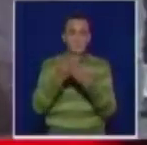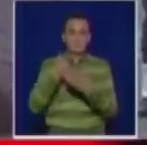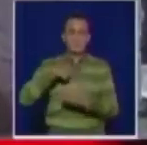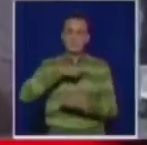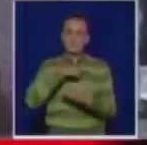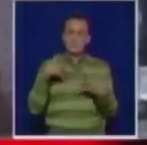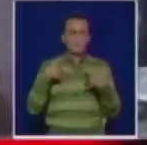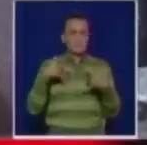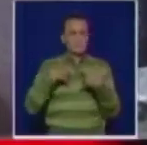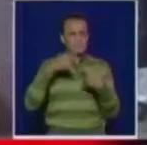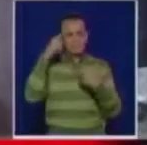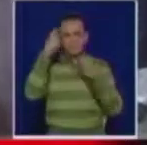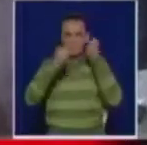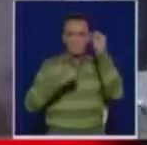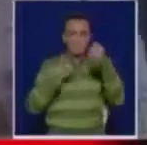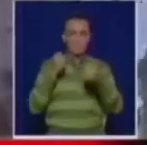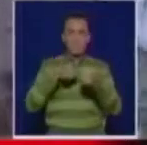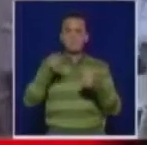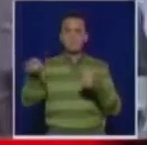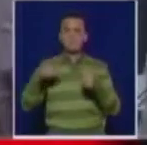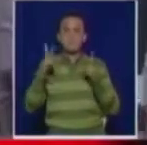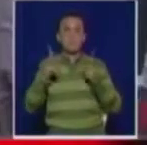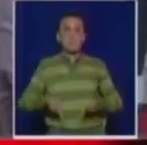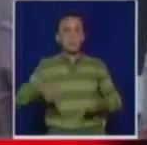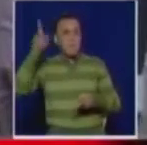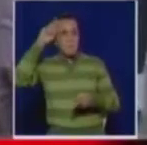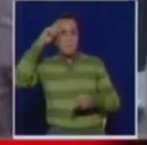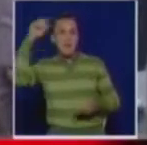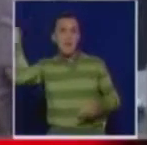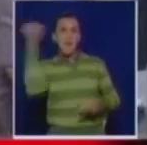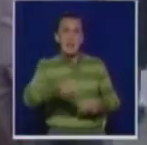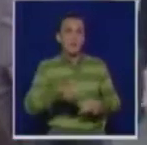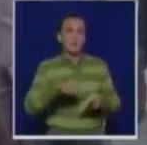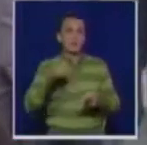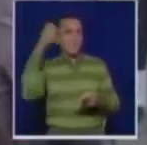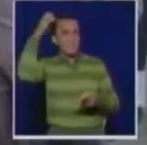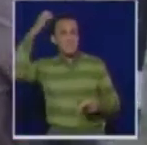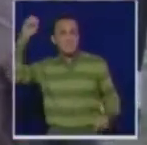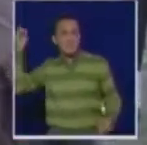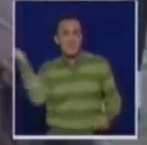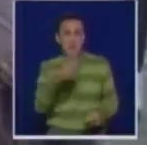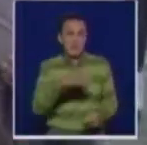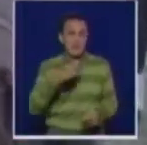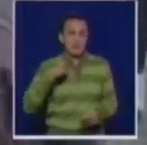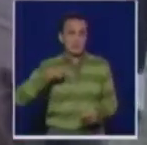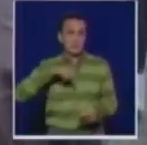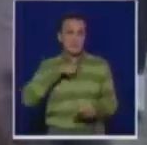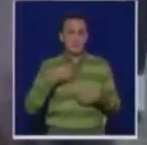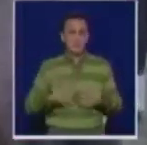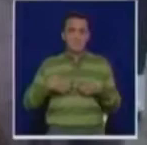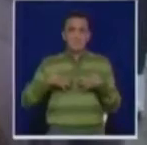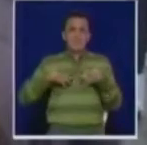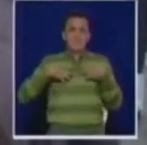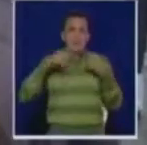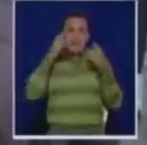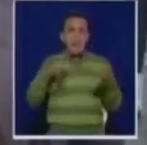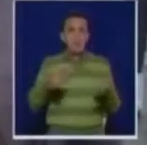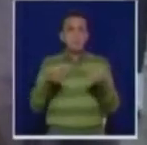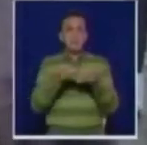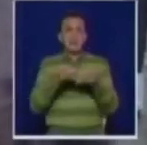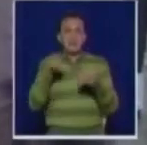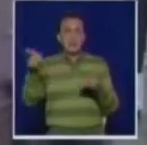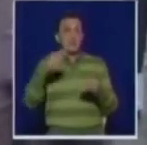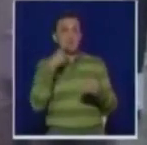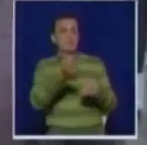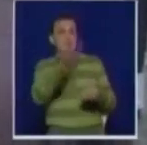demasiado cuando nos atacaron con palos, con piedras. Nos dijeron bájense los